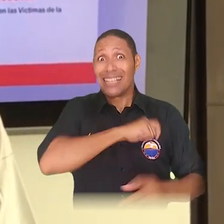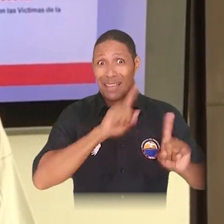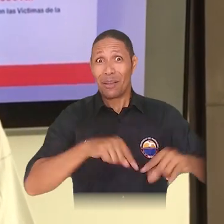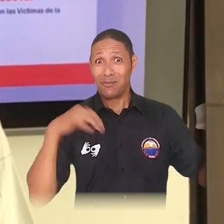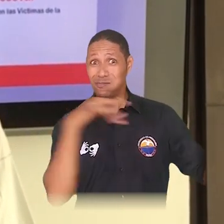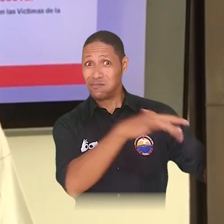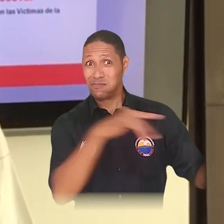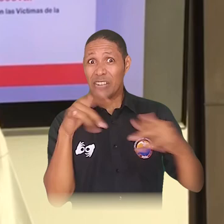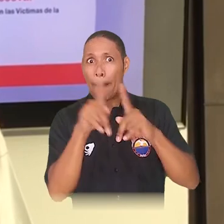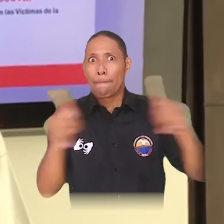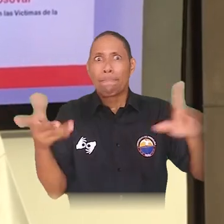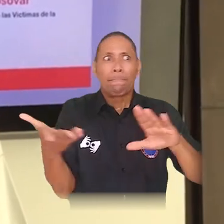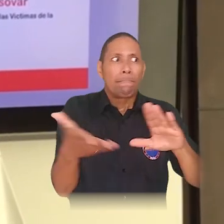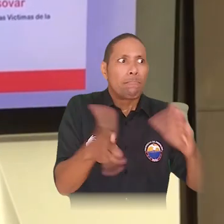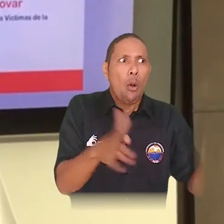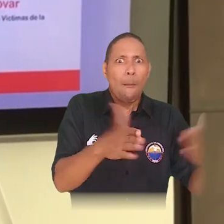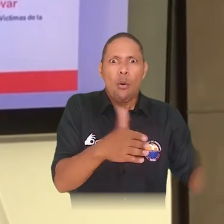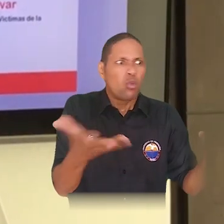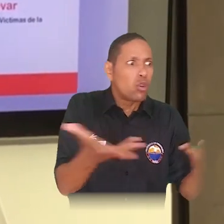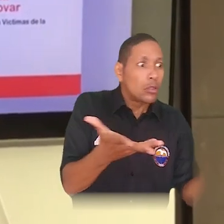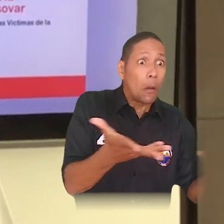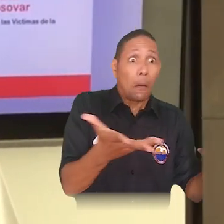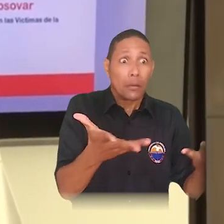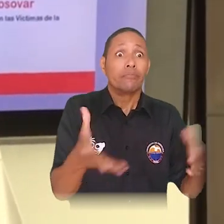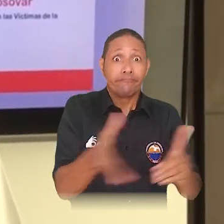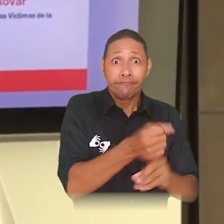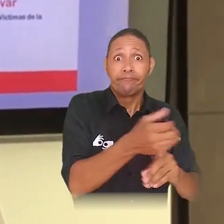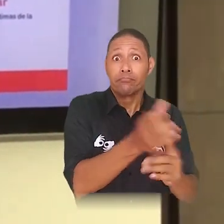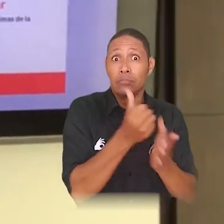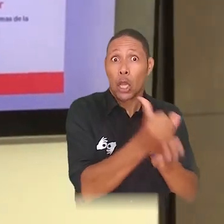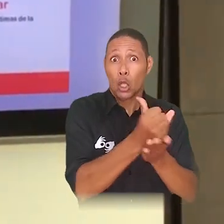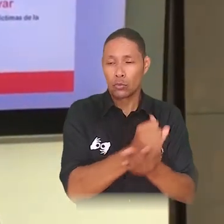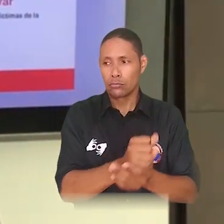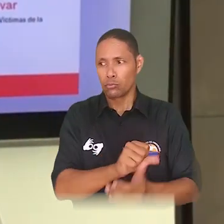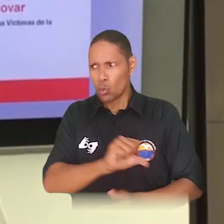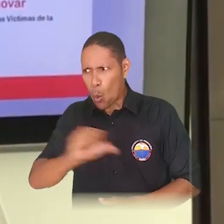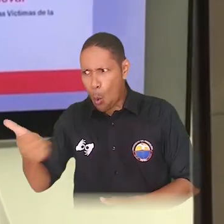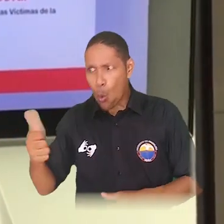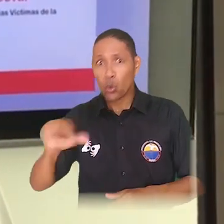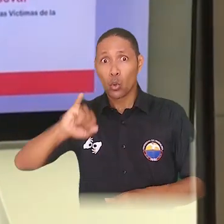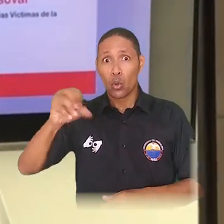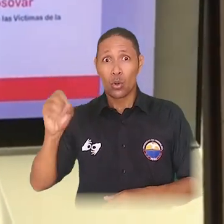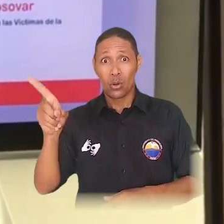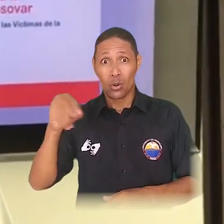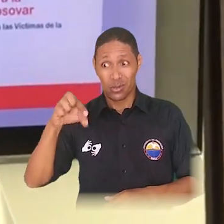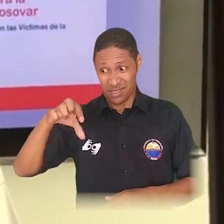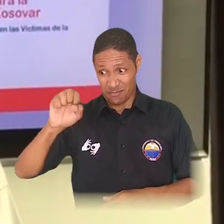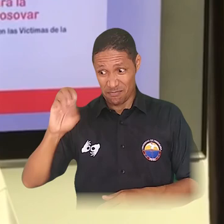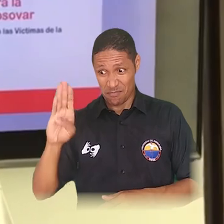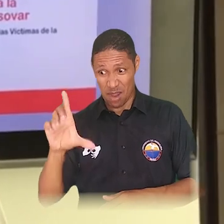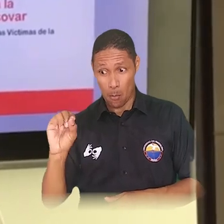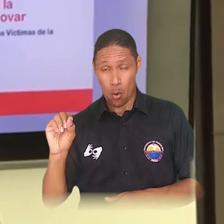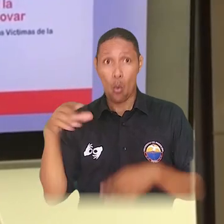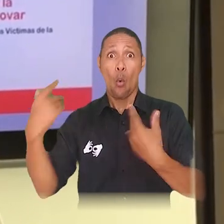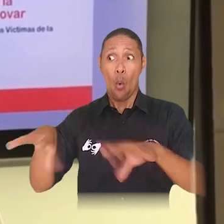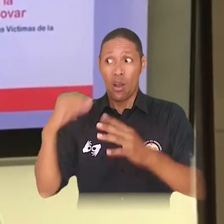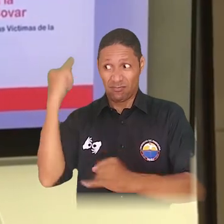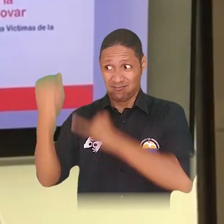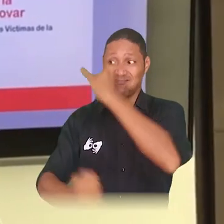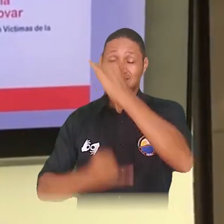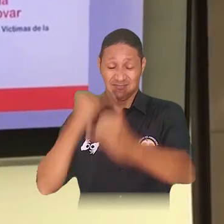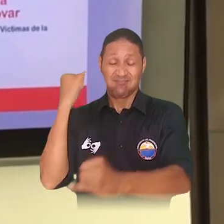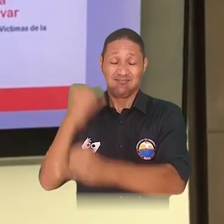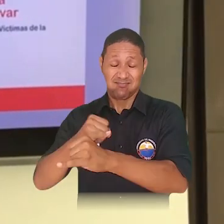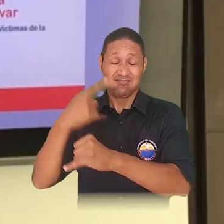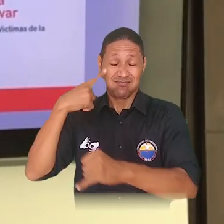raíz de la Guerra Civil Española. Tenemos también a José Pablo Baraíbar, quien ha sido experto forense para el Tribunal Criminal Internacional